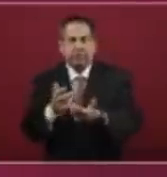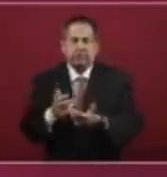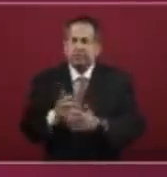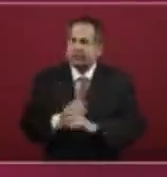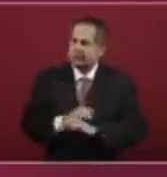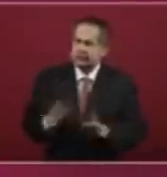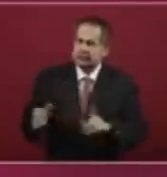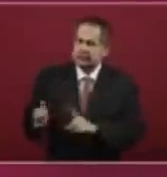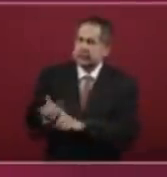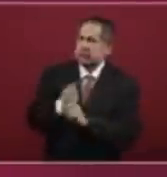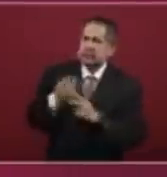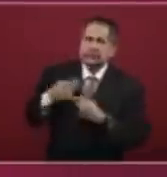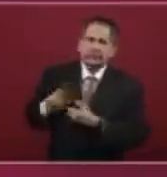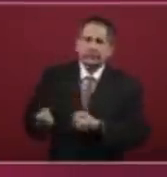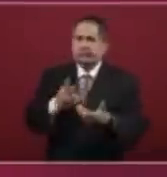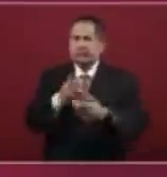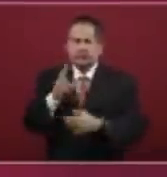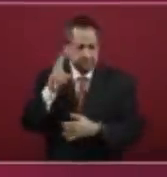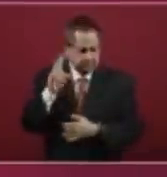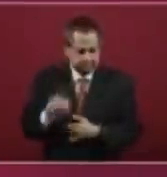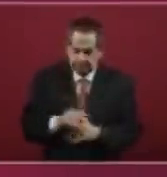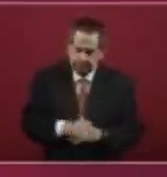que haya